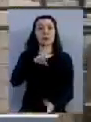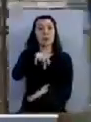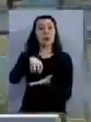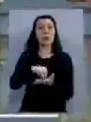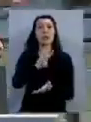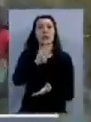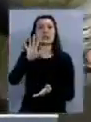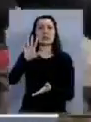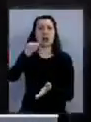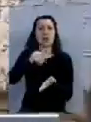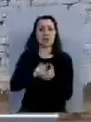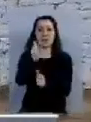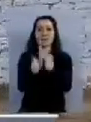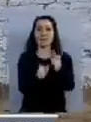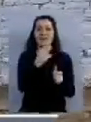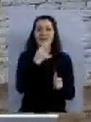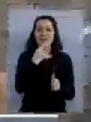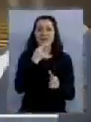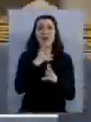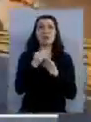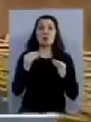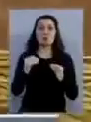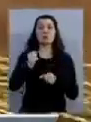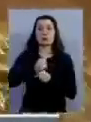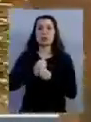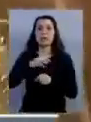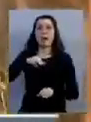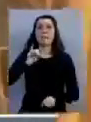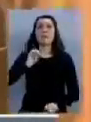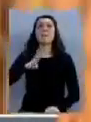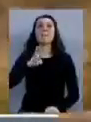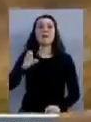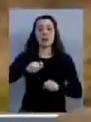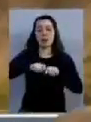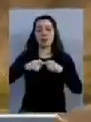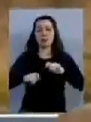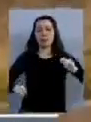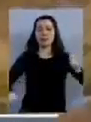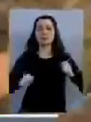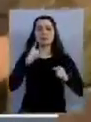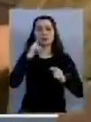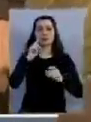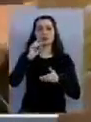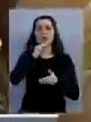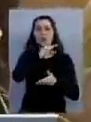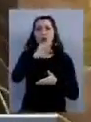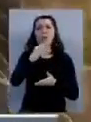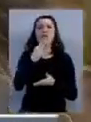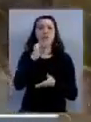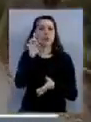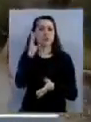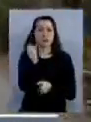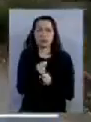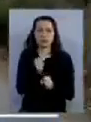de 35.000 habitantes. Varios giran en torno al mimbre. Llegamos hasta la mayor hacienda del sector, que vive